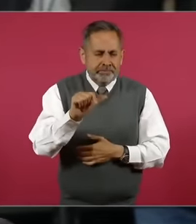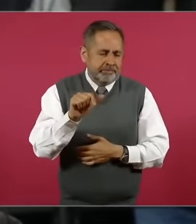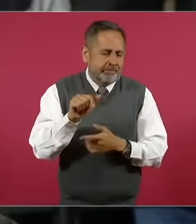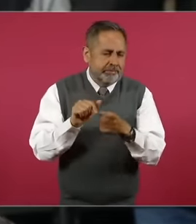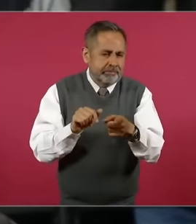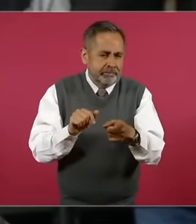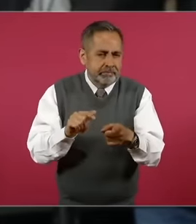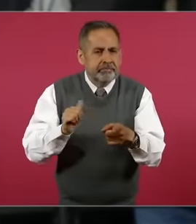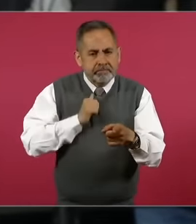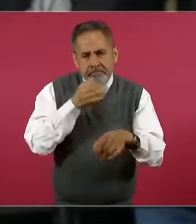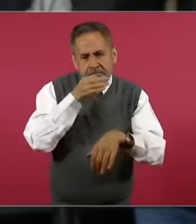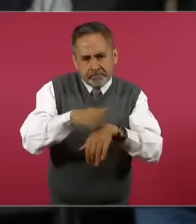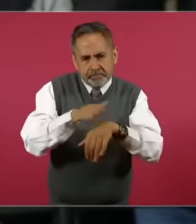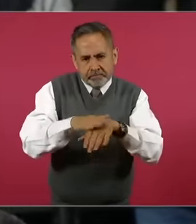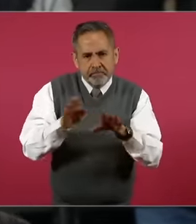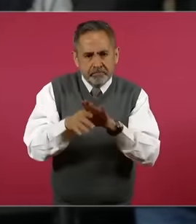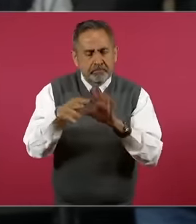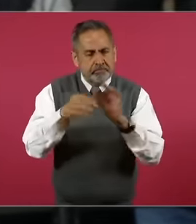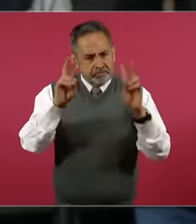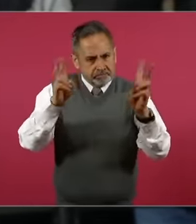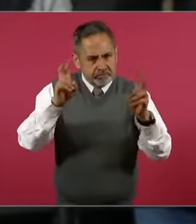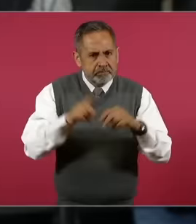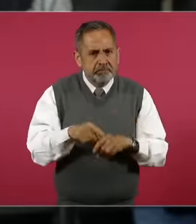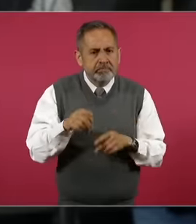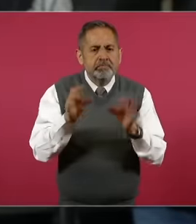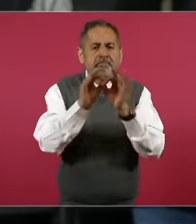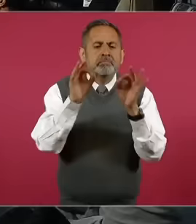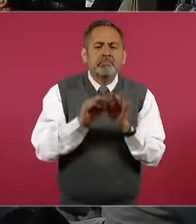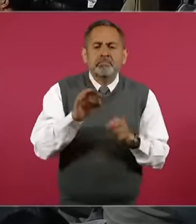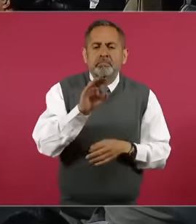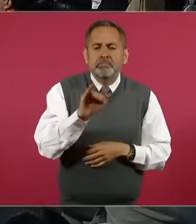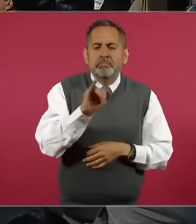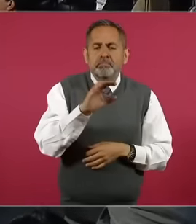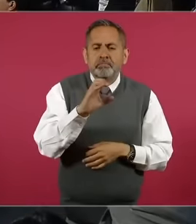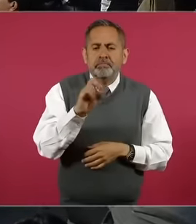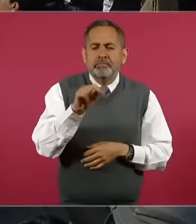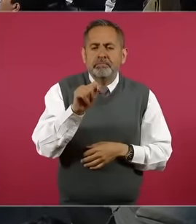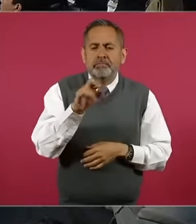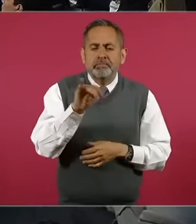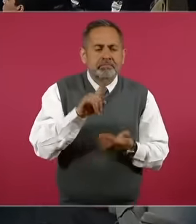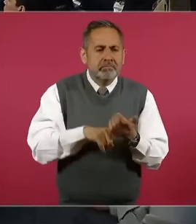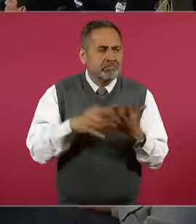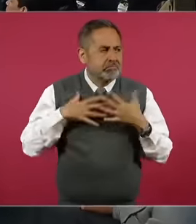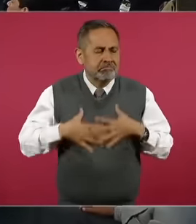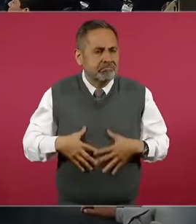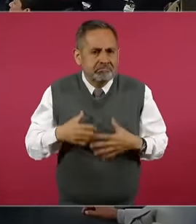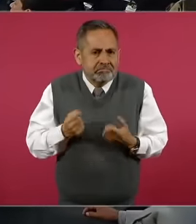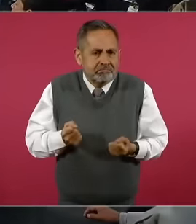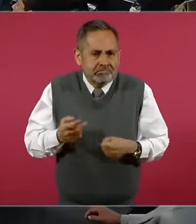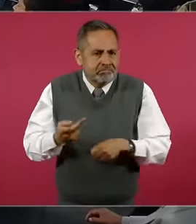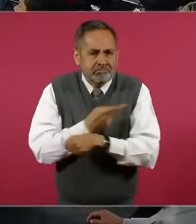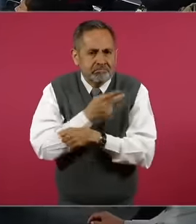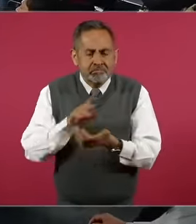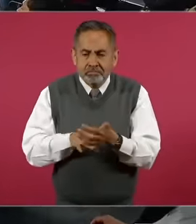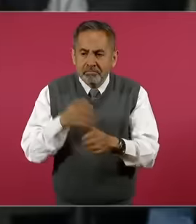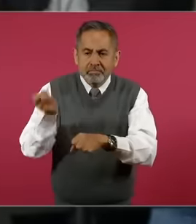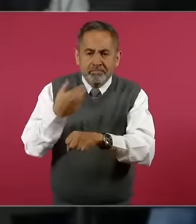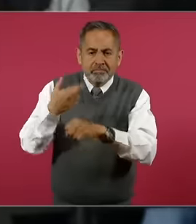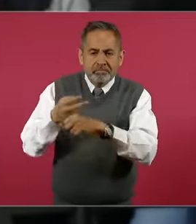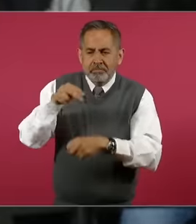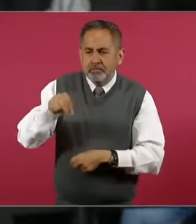y aprovechando también el tema del viaducto bicentenario, pues nunca entendimos por qué el secretario